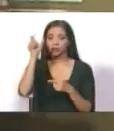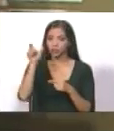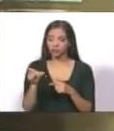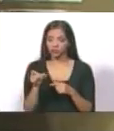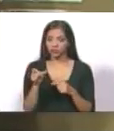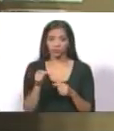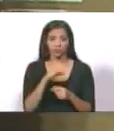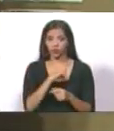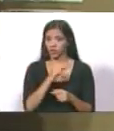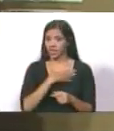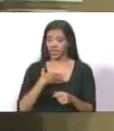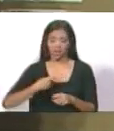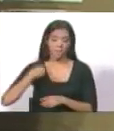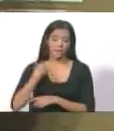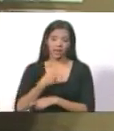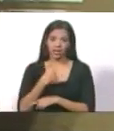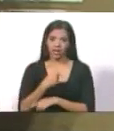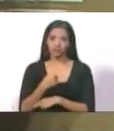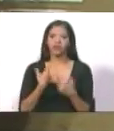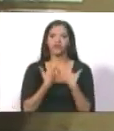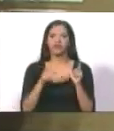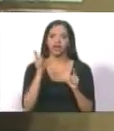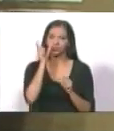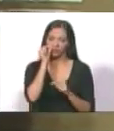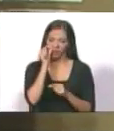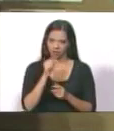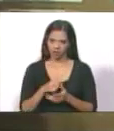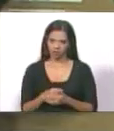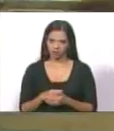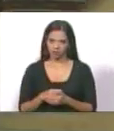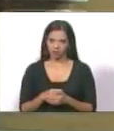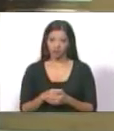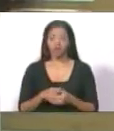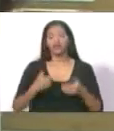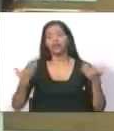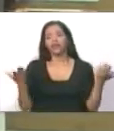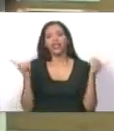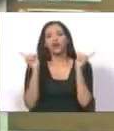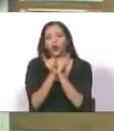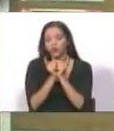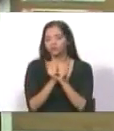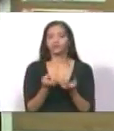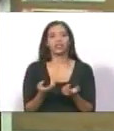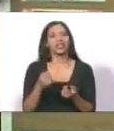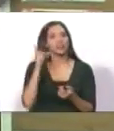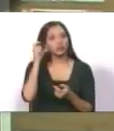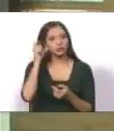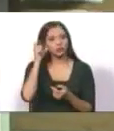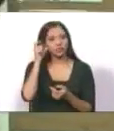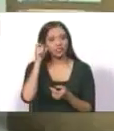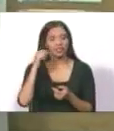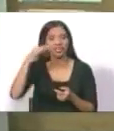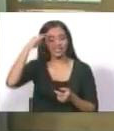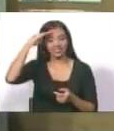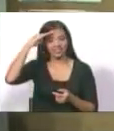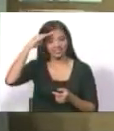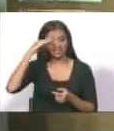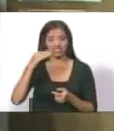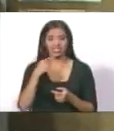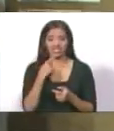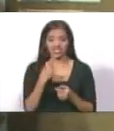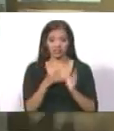pagar para liberar a su papá. Total es que ustedes escuchan en la primera, el general Cisco, que aparece